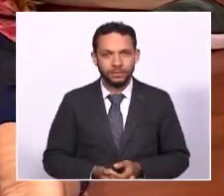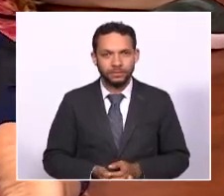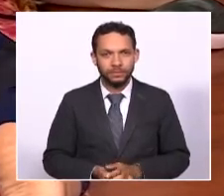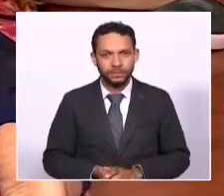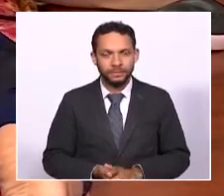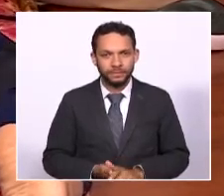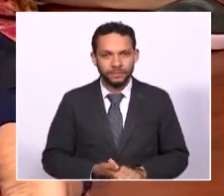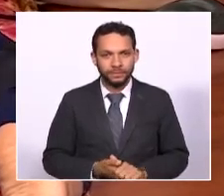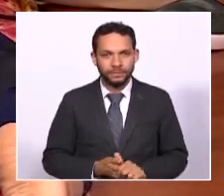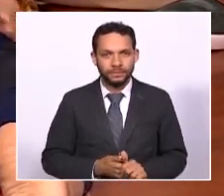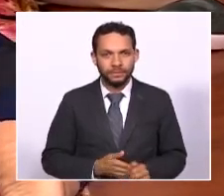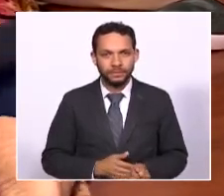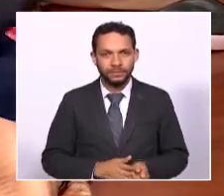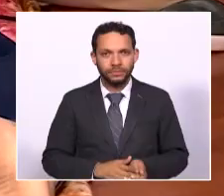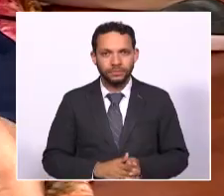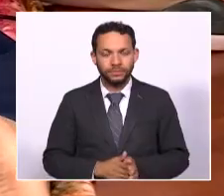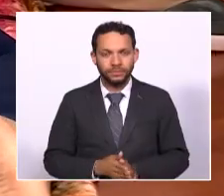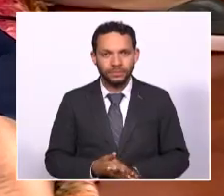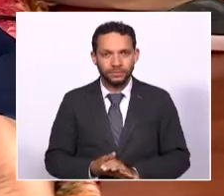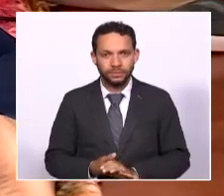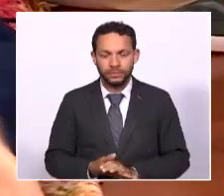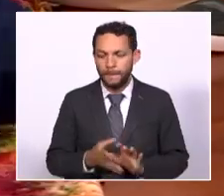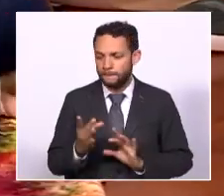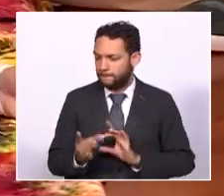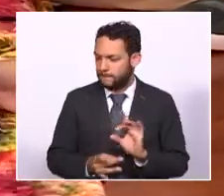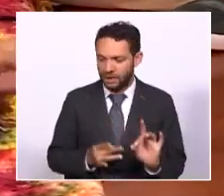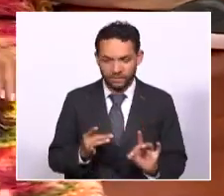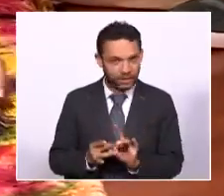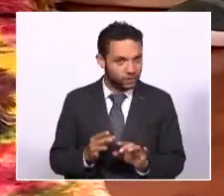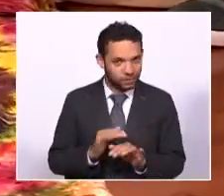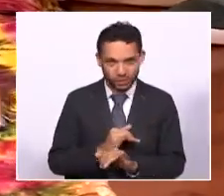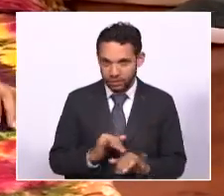Eso es. Perfecto. Te giras boca arriba.